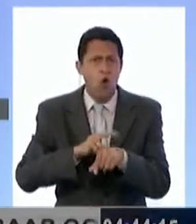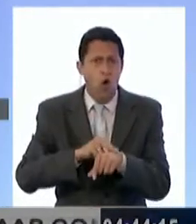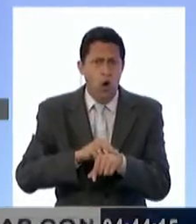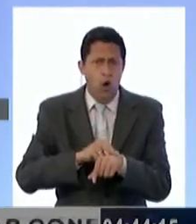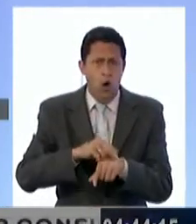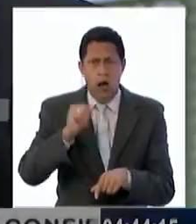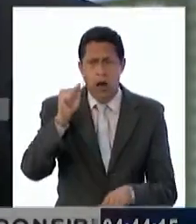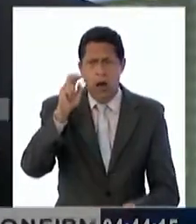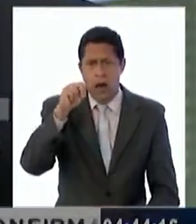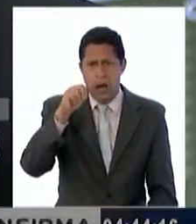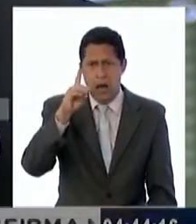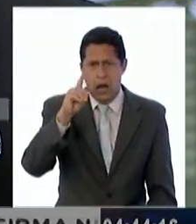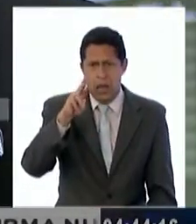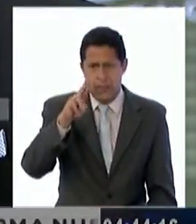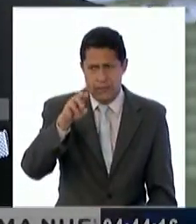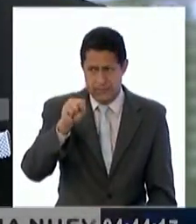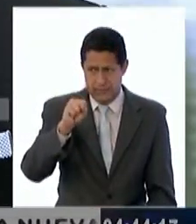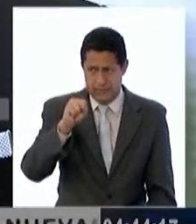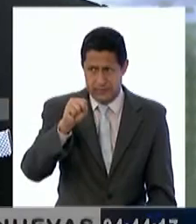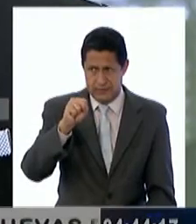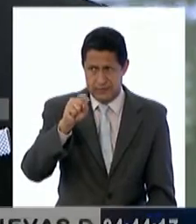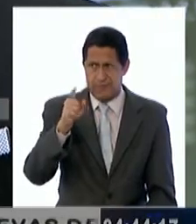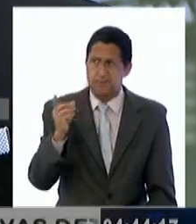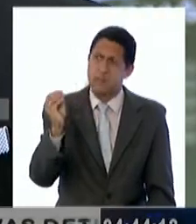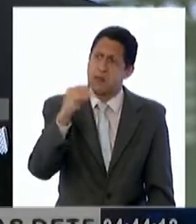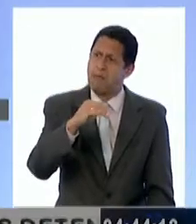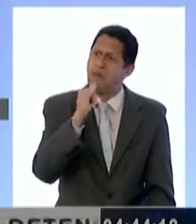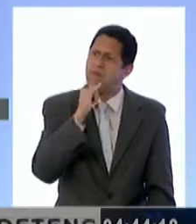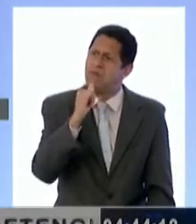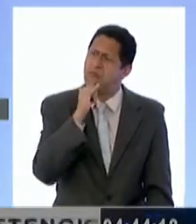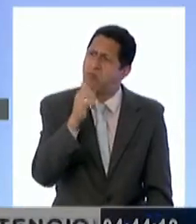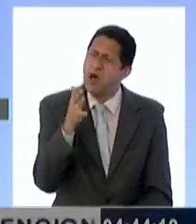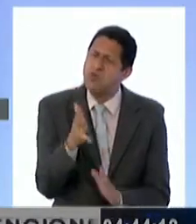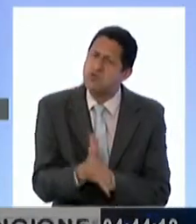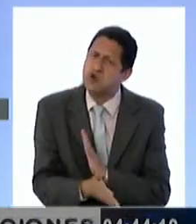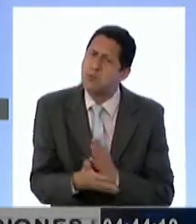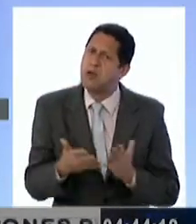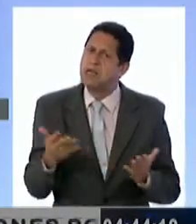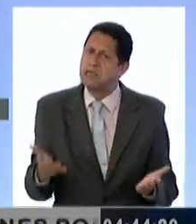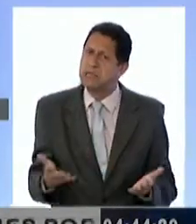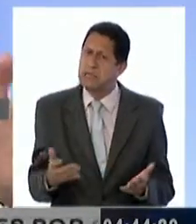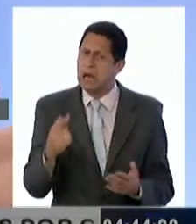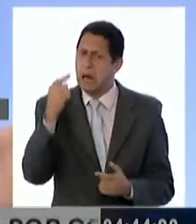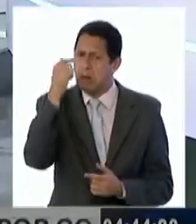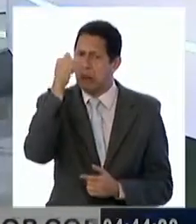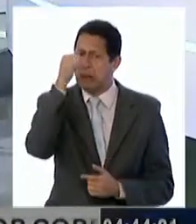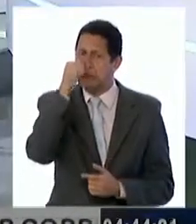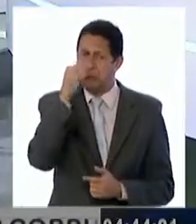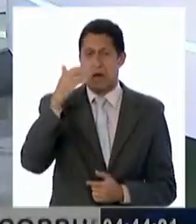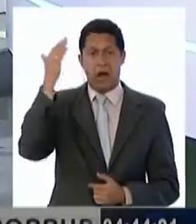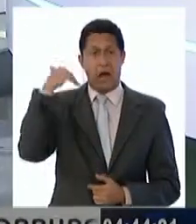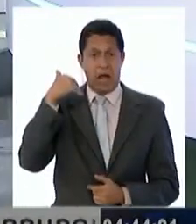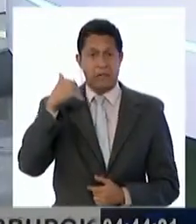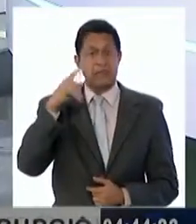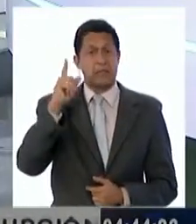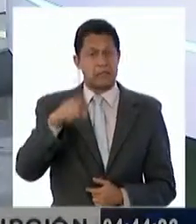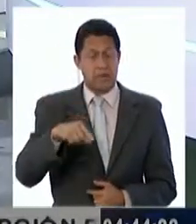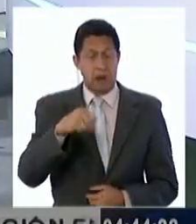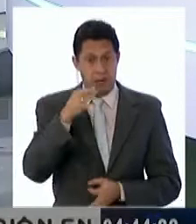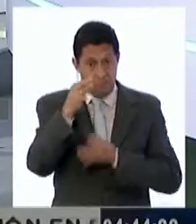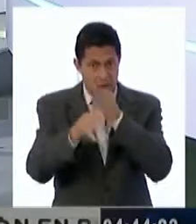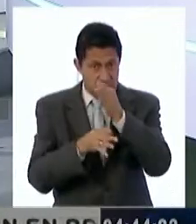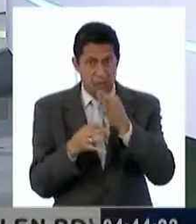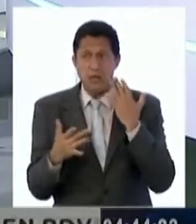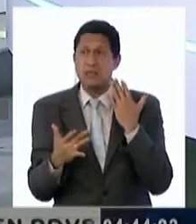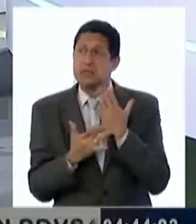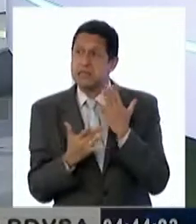andrés eloy soto montenegro continuamos abordando el tema de la rinoplastia en el segmento anterior también conversamos sobre esas